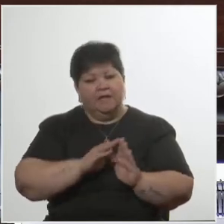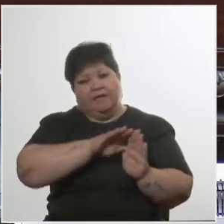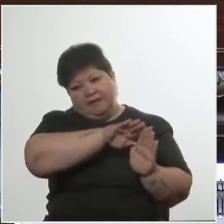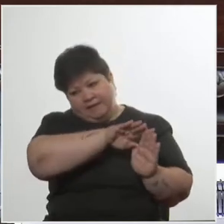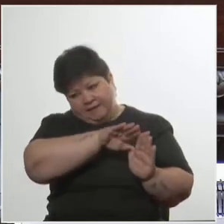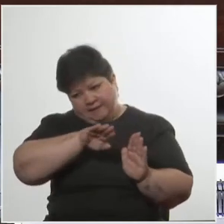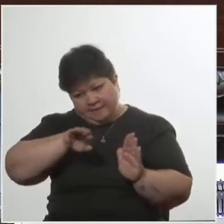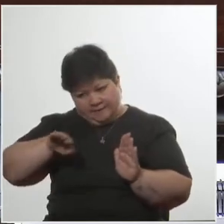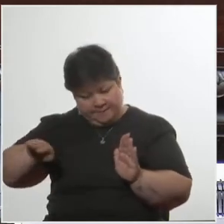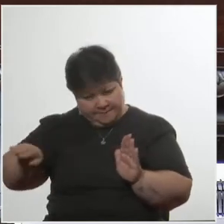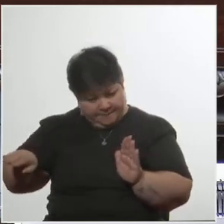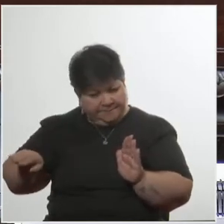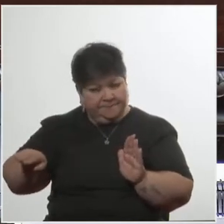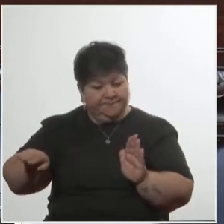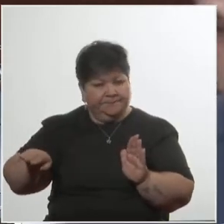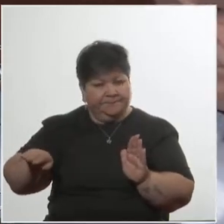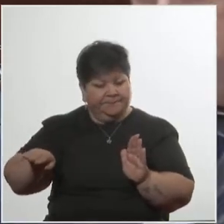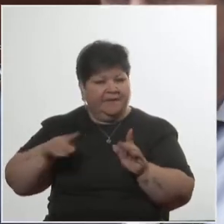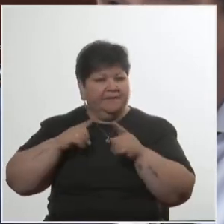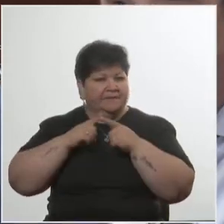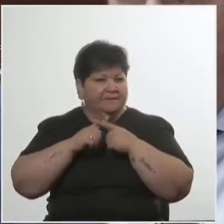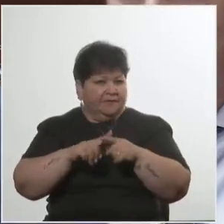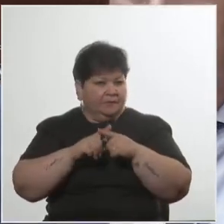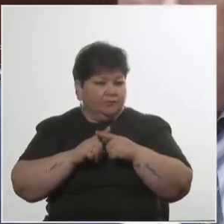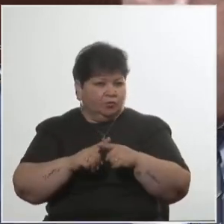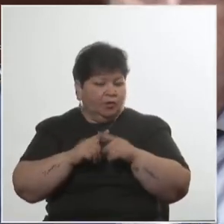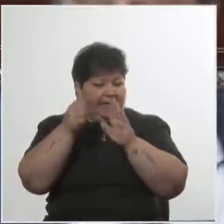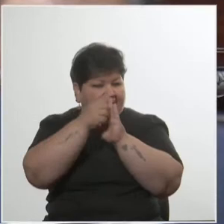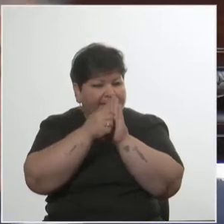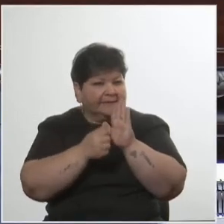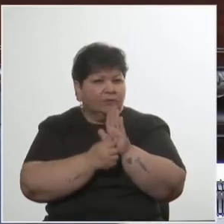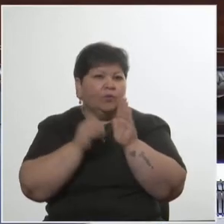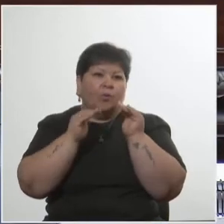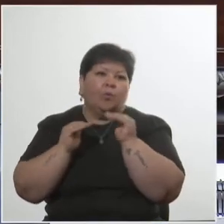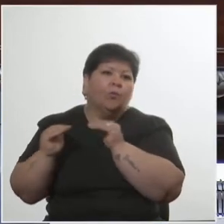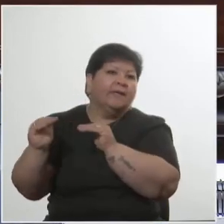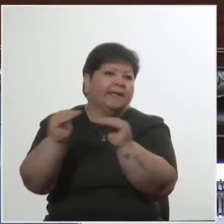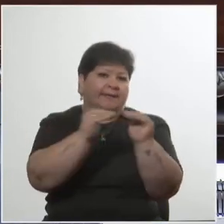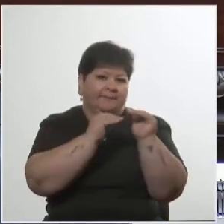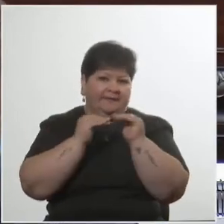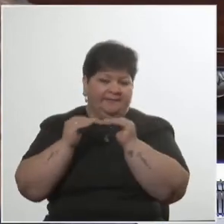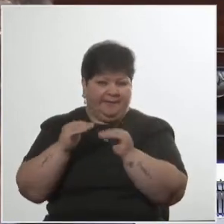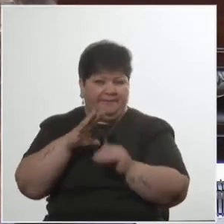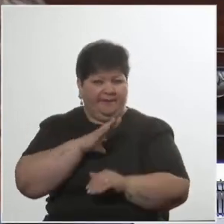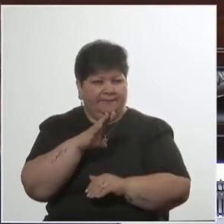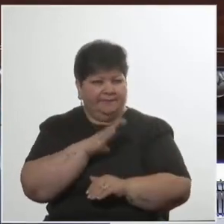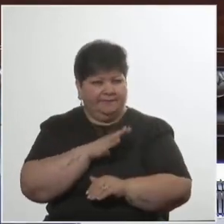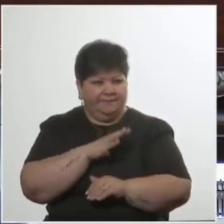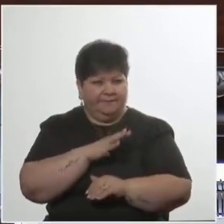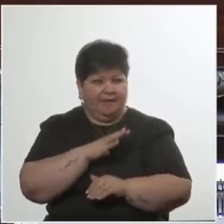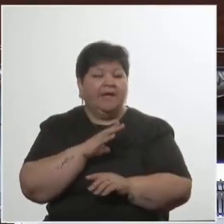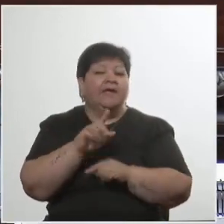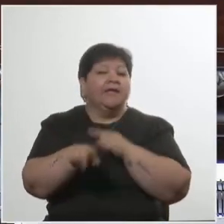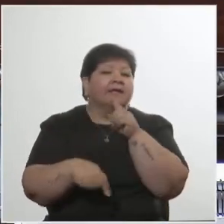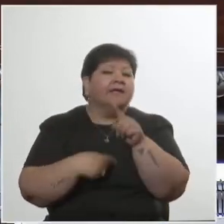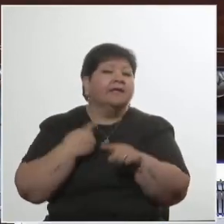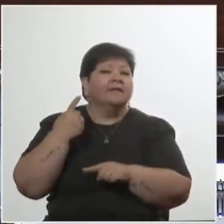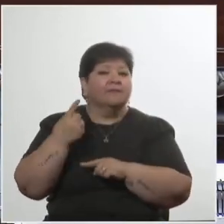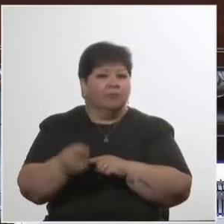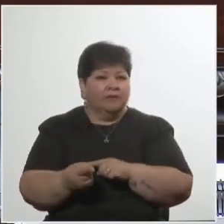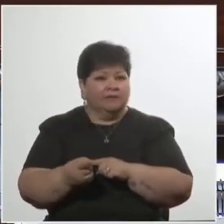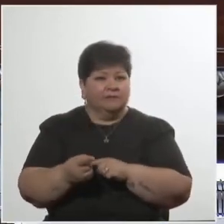de este la discusión todos los artículos votados por unanimidad posterior y mediamos después